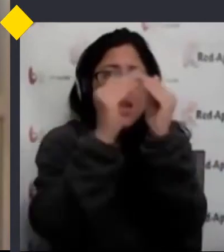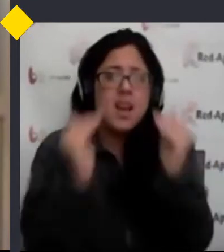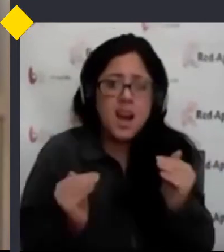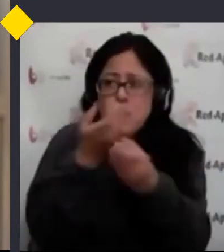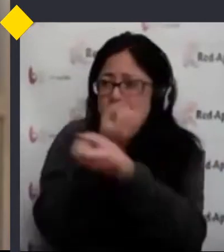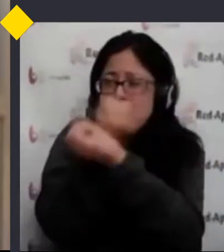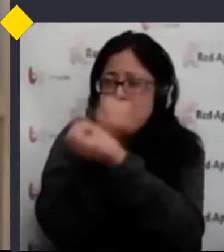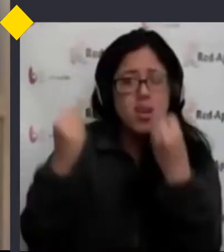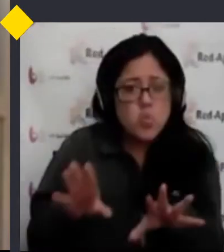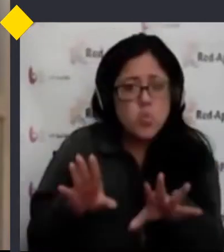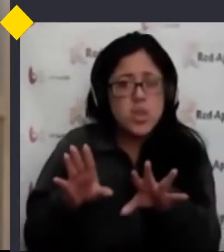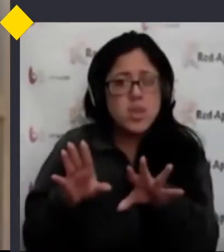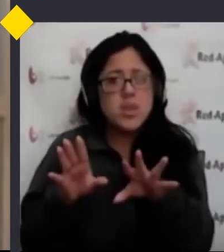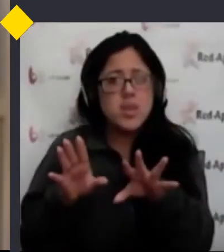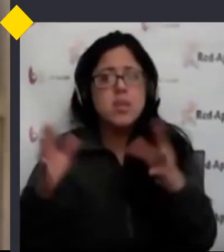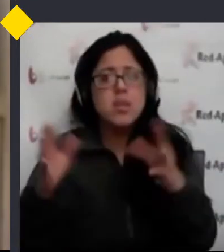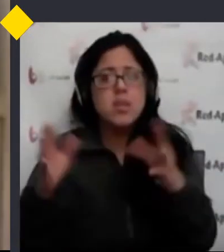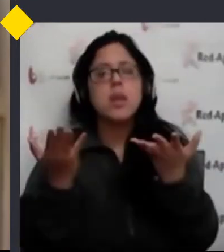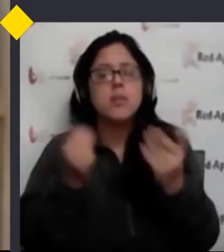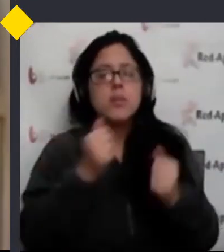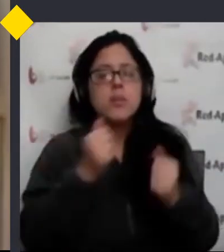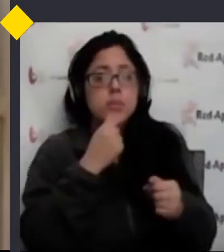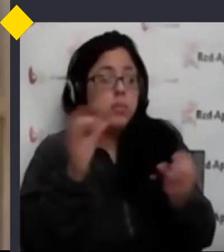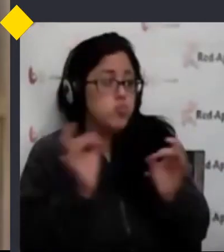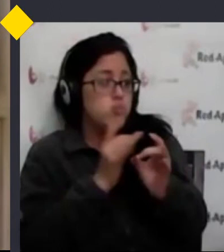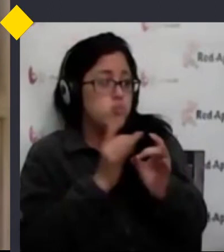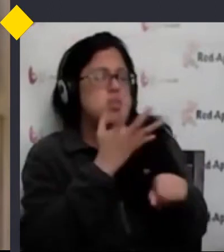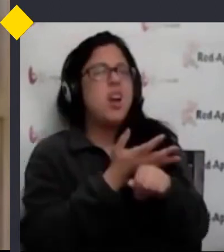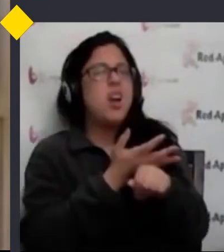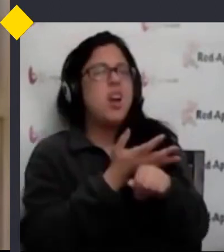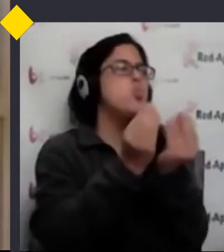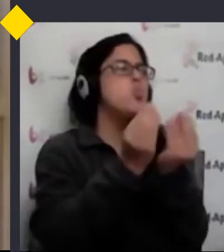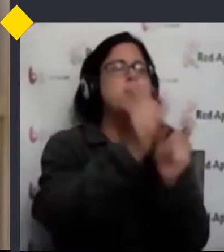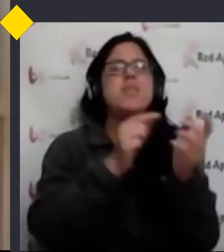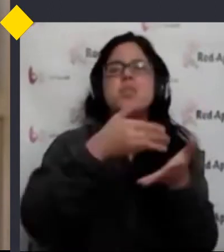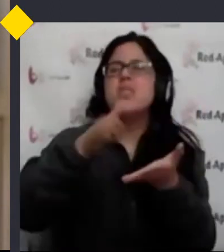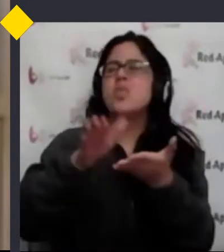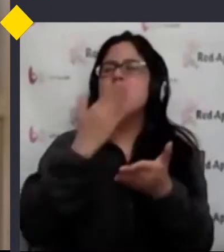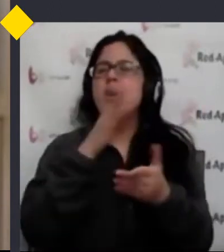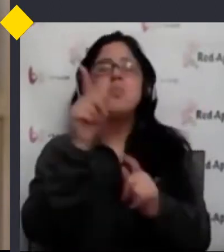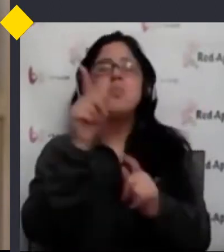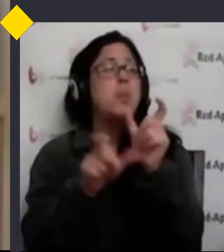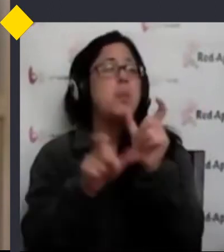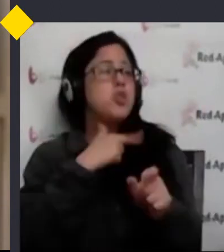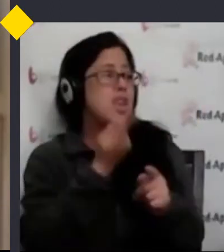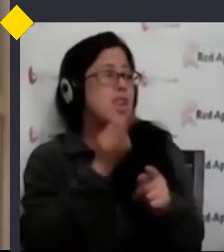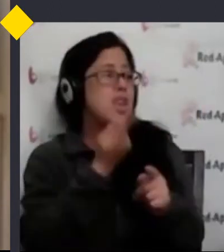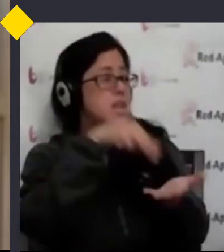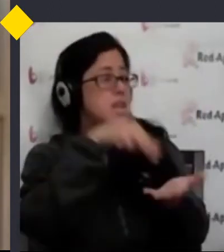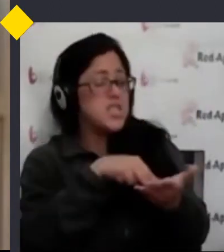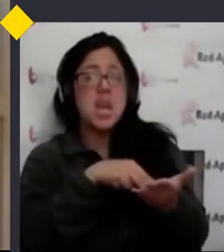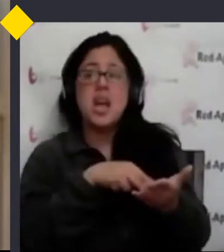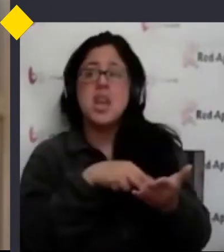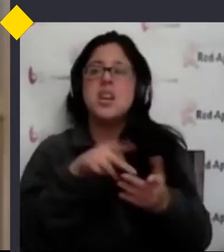fácil, en el fondo, porque a lo mejor tienen gente más y dicen, bueno, voy a mandar, los que quieren vuelven, y así renuncio y no me tengo